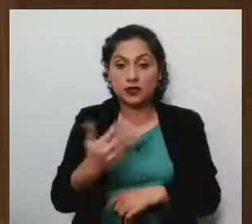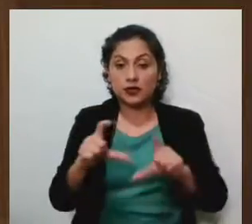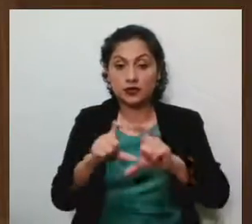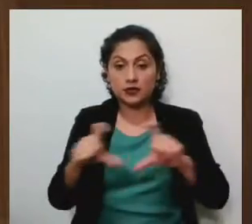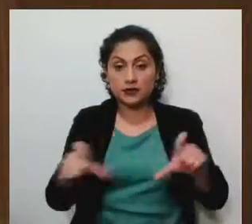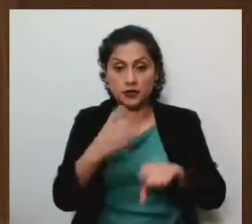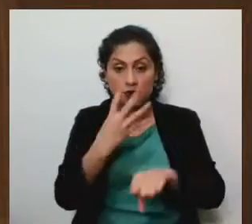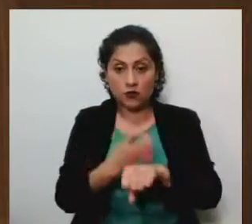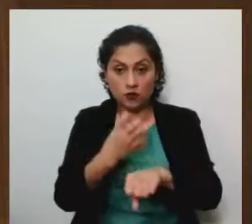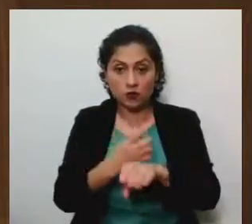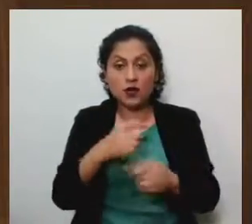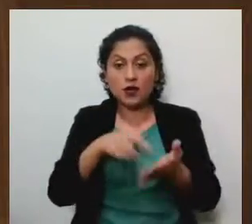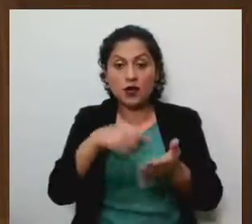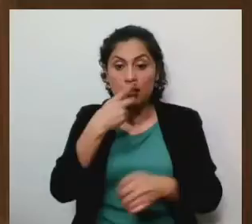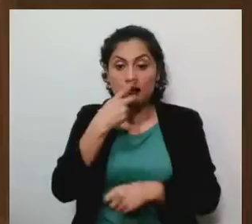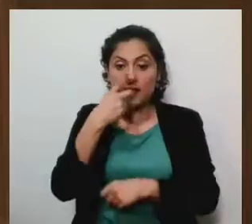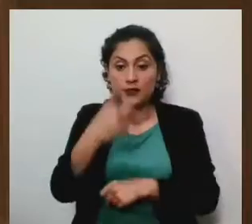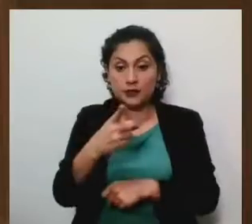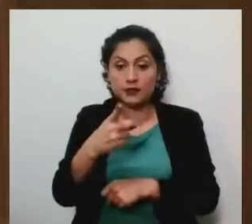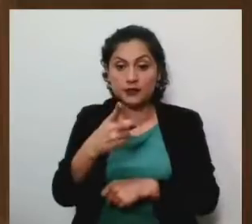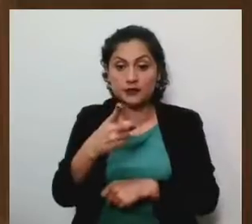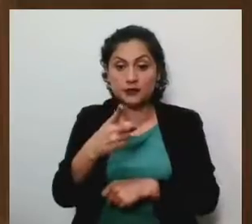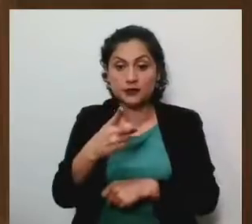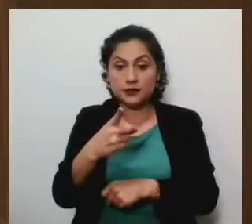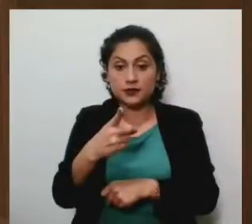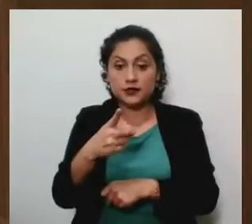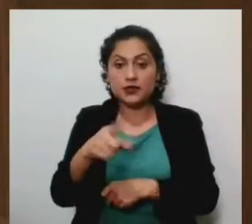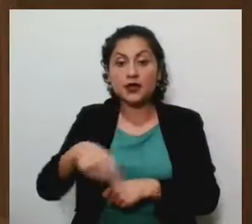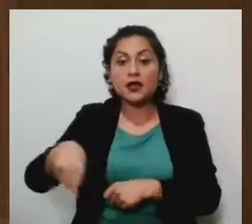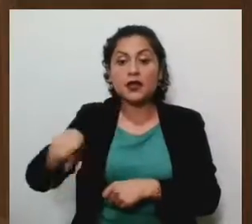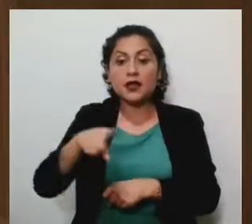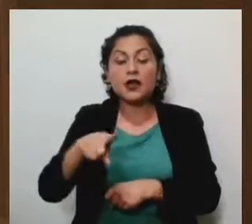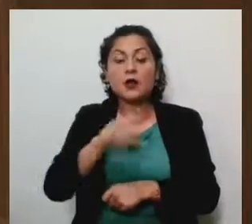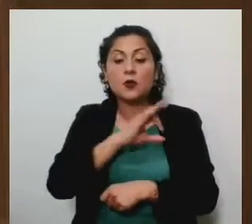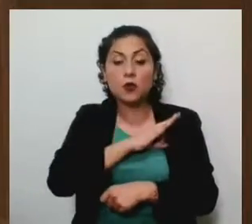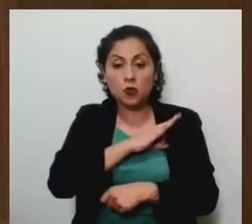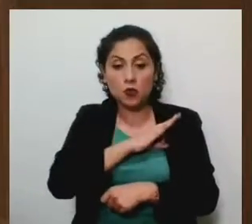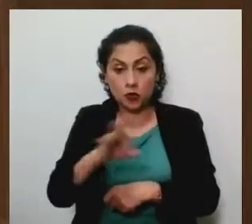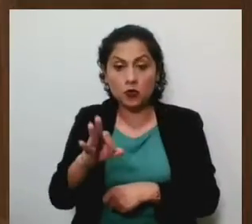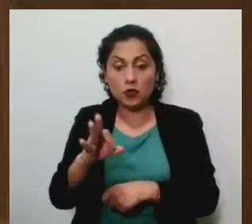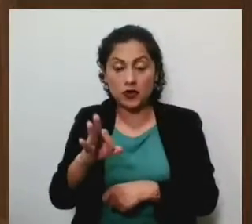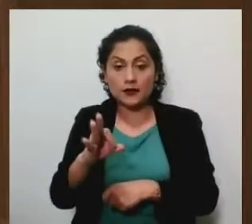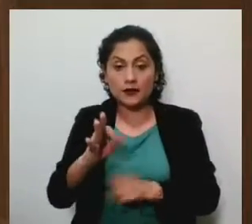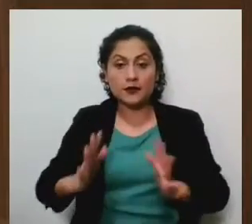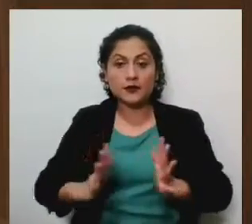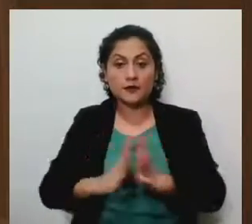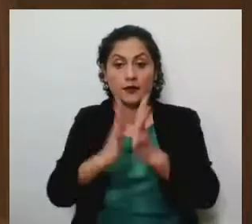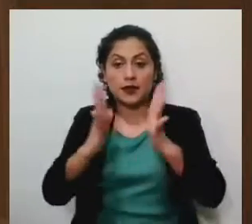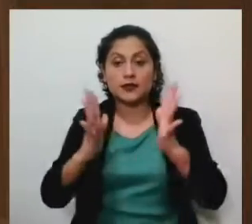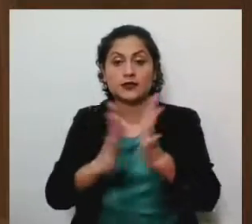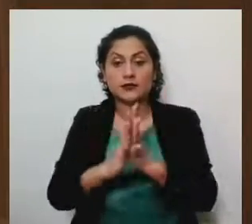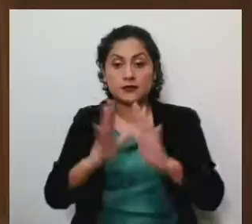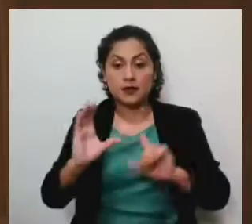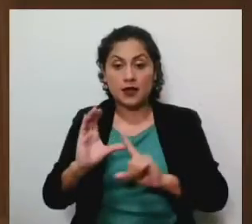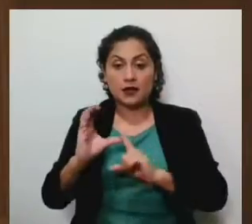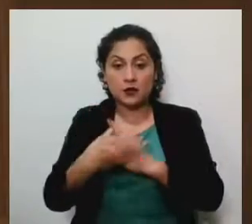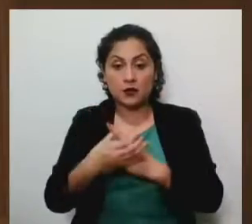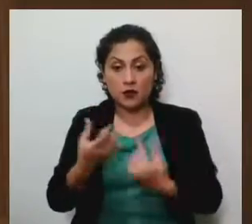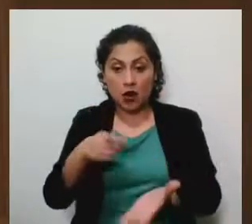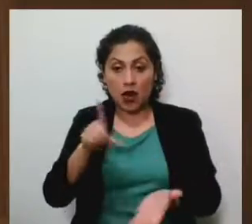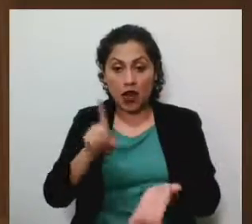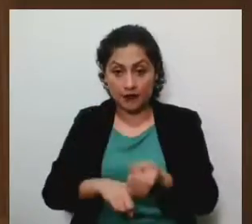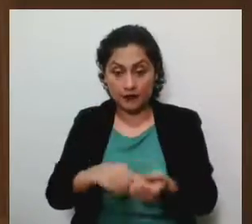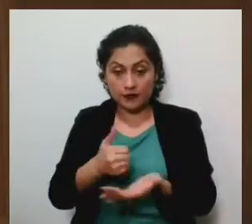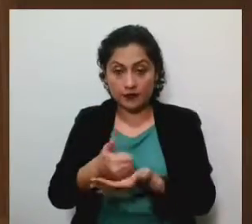las facultades participar responsablemente en las comisiones conferidas por el ayuntamiento y aquellas que le designe en